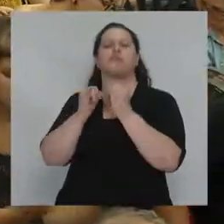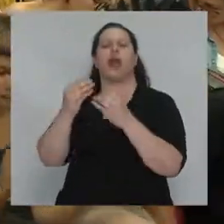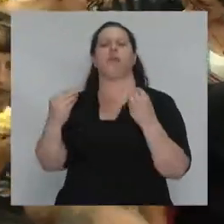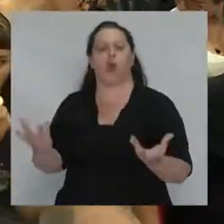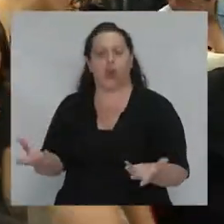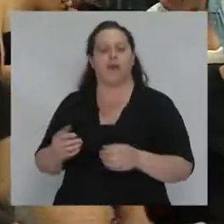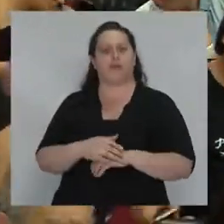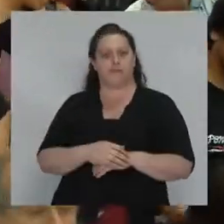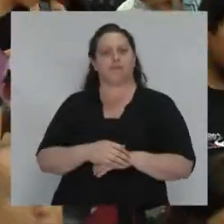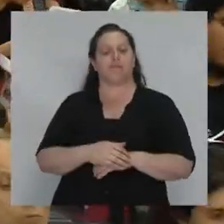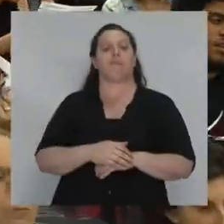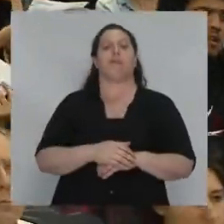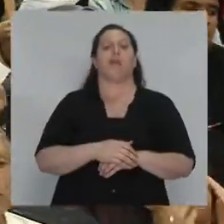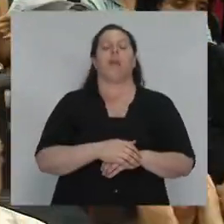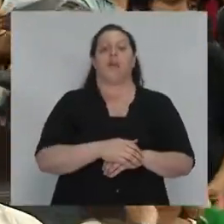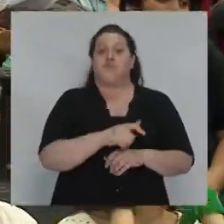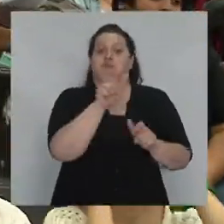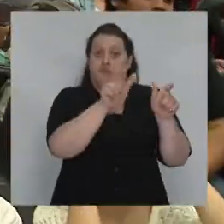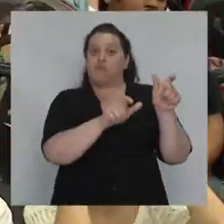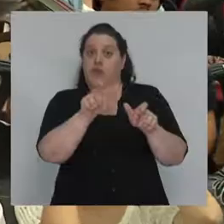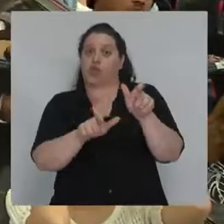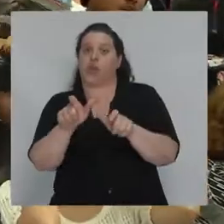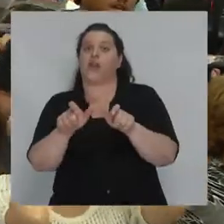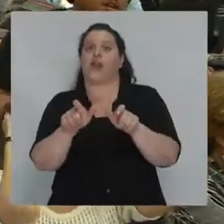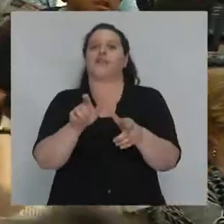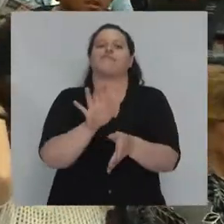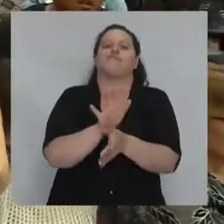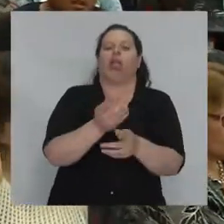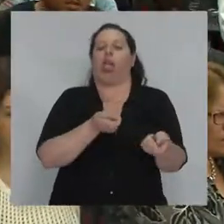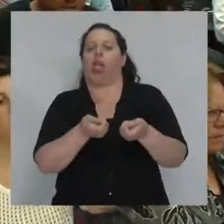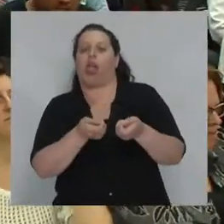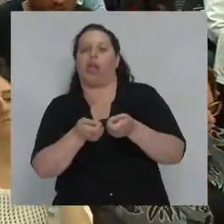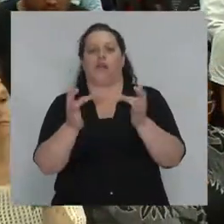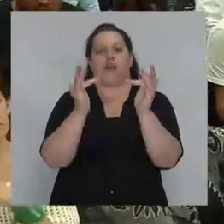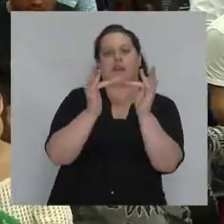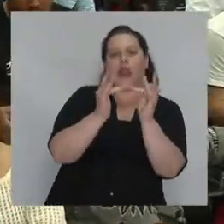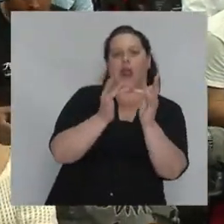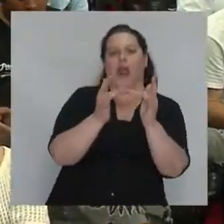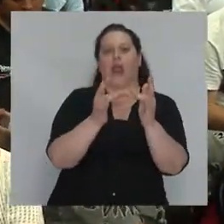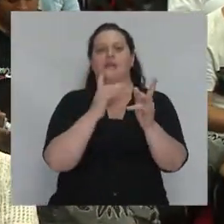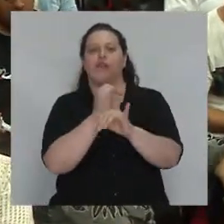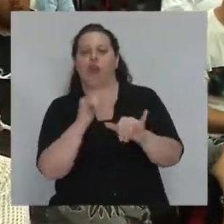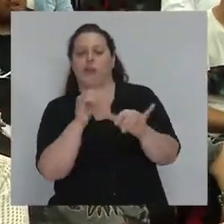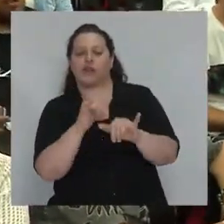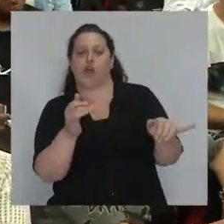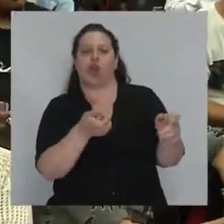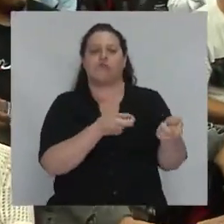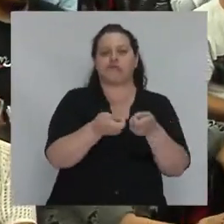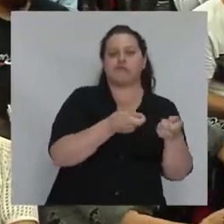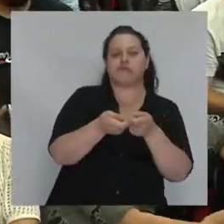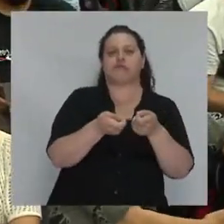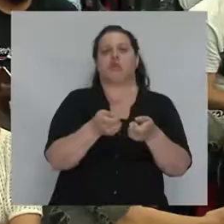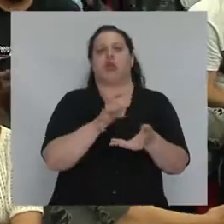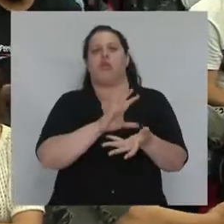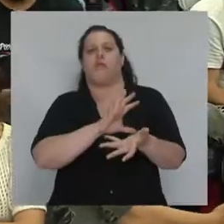La gente, por supuesto, el manejo de las redes, que fue un manejo absolutamente